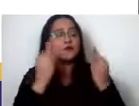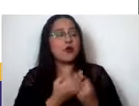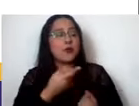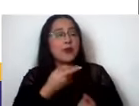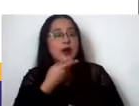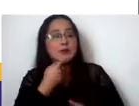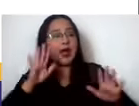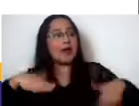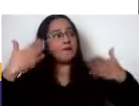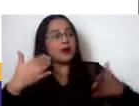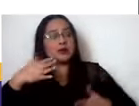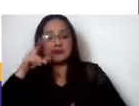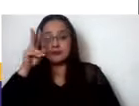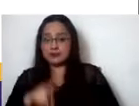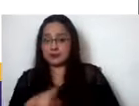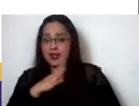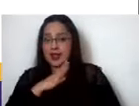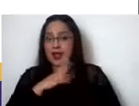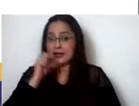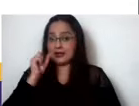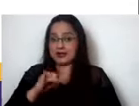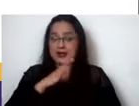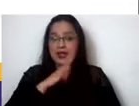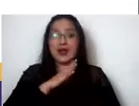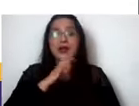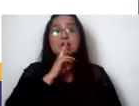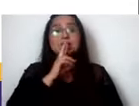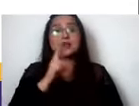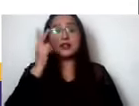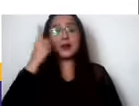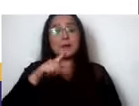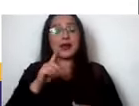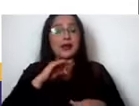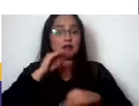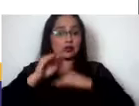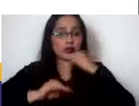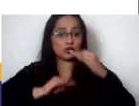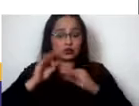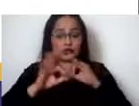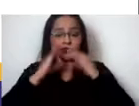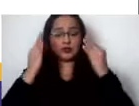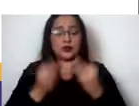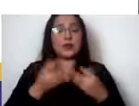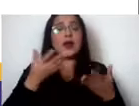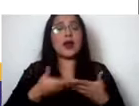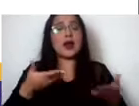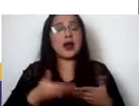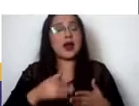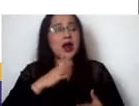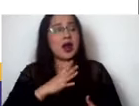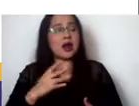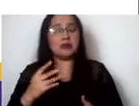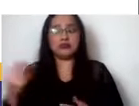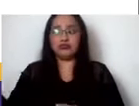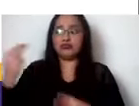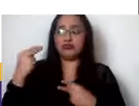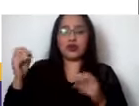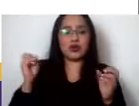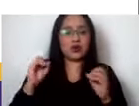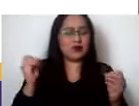tradicionales tienen respuestas o tienen todas las respuestas para los asuntos que están justamente invisibles